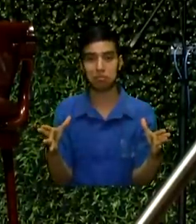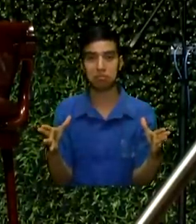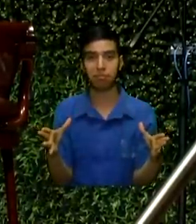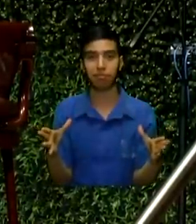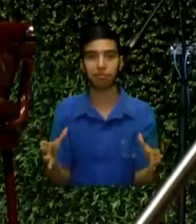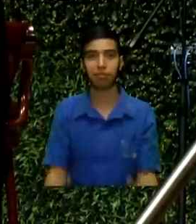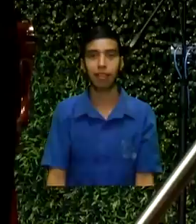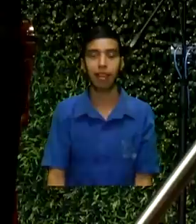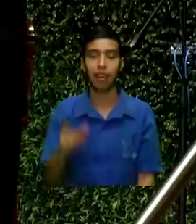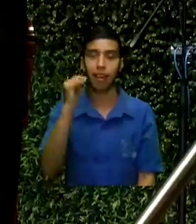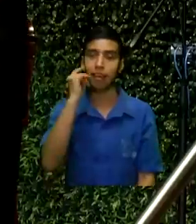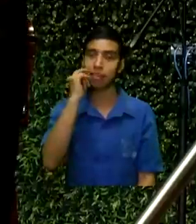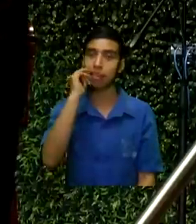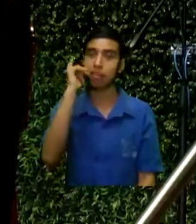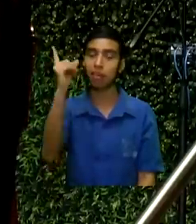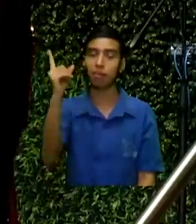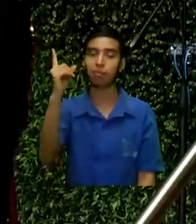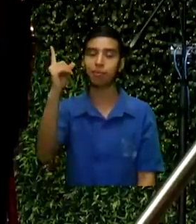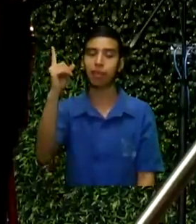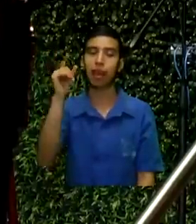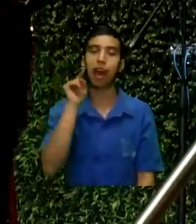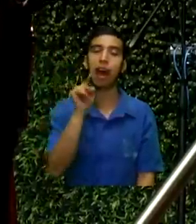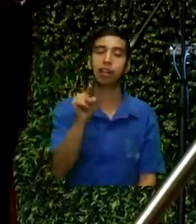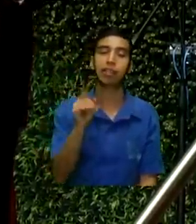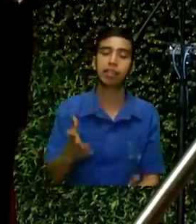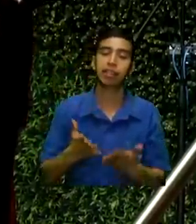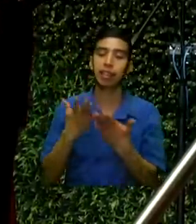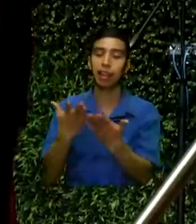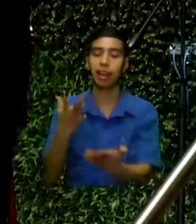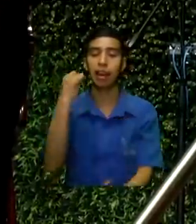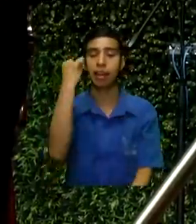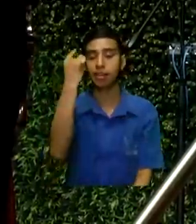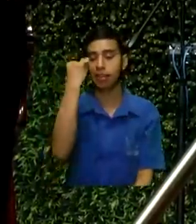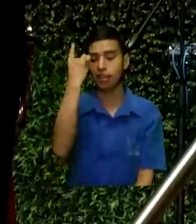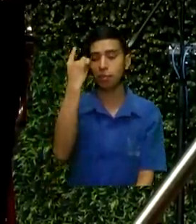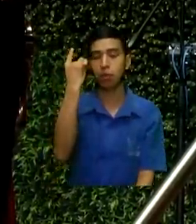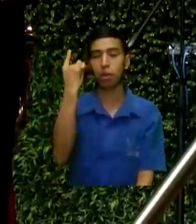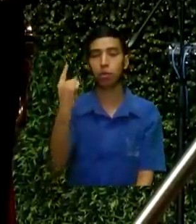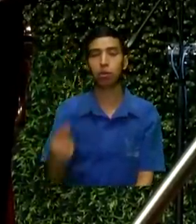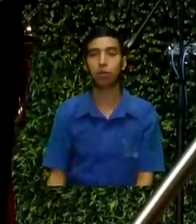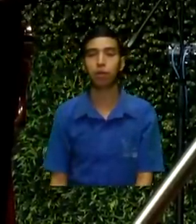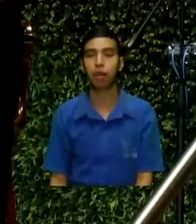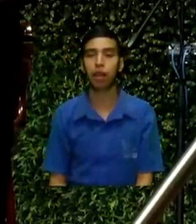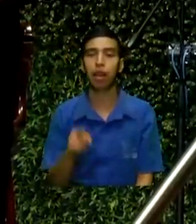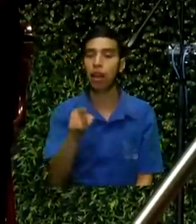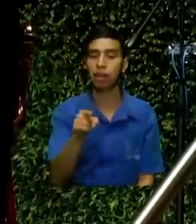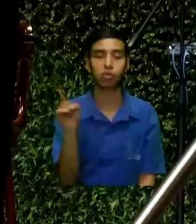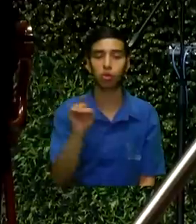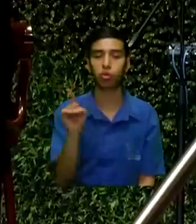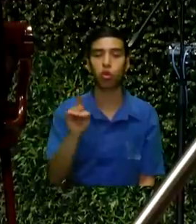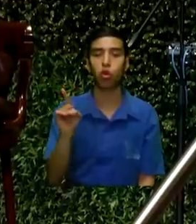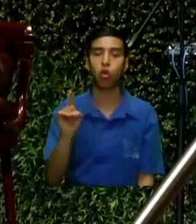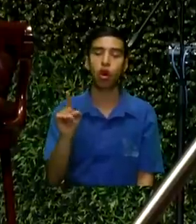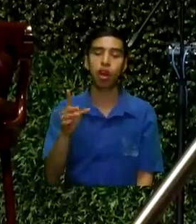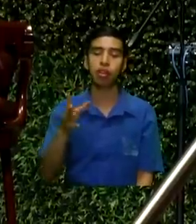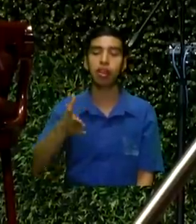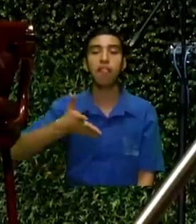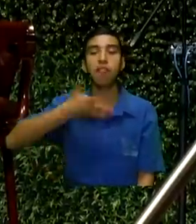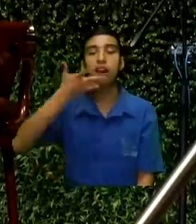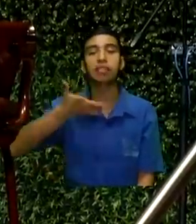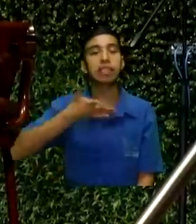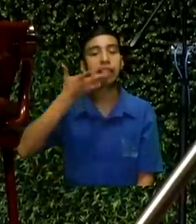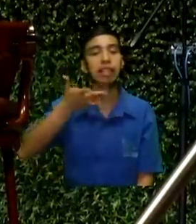pues el Señor te dará entendimiento en todo. O sea, esto no es fácil de entender. Considera lo que